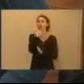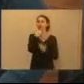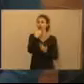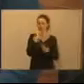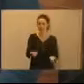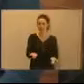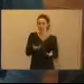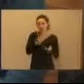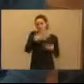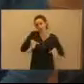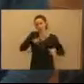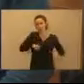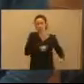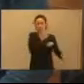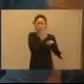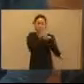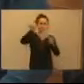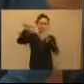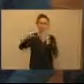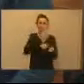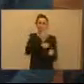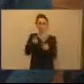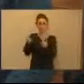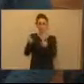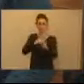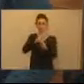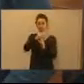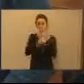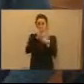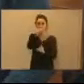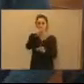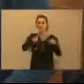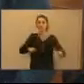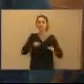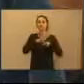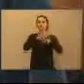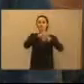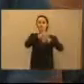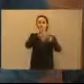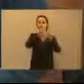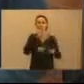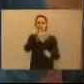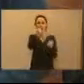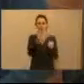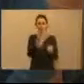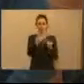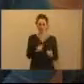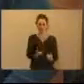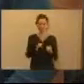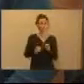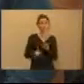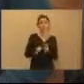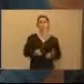de la migración de multitud de jóvenes altamente cualificados, en Asturias tenemos personal investigador de muy alta calidad. No es la primera vez que se pone valor en